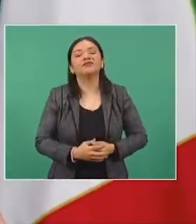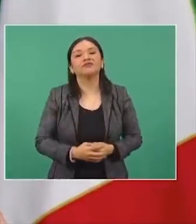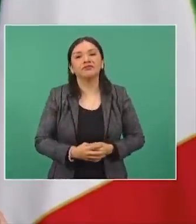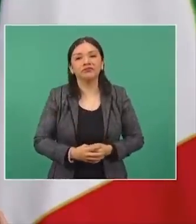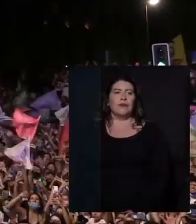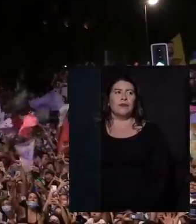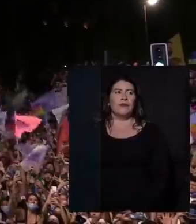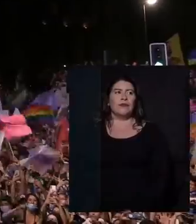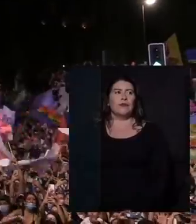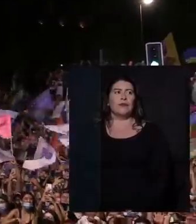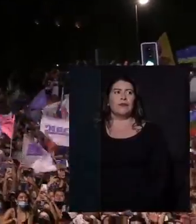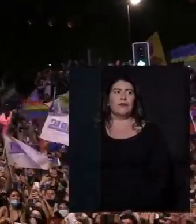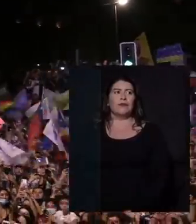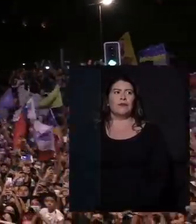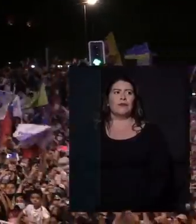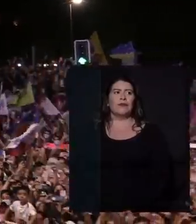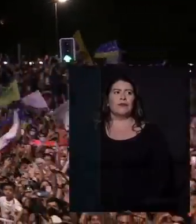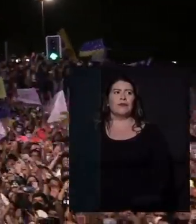en